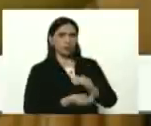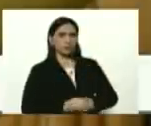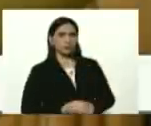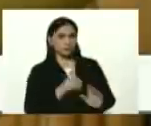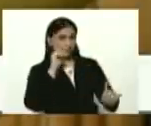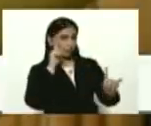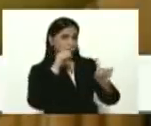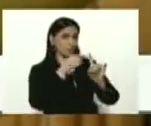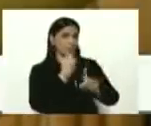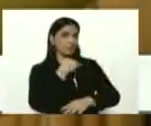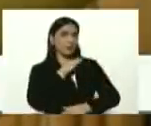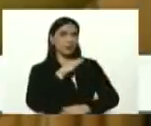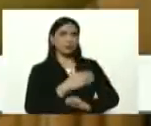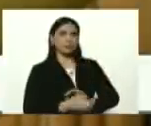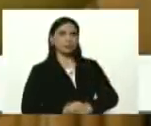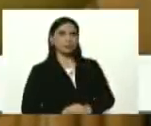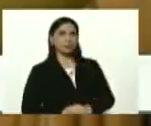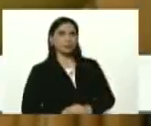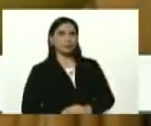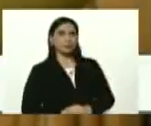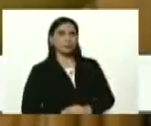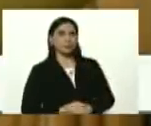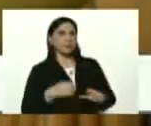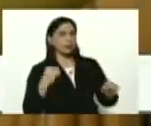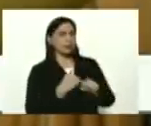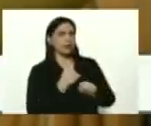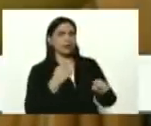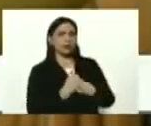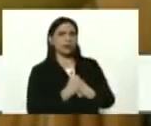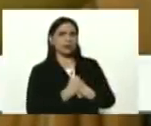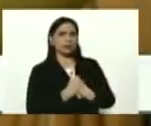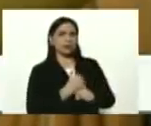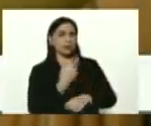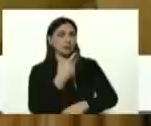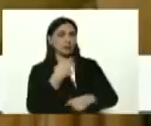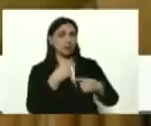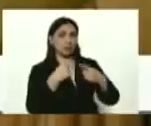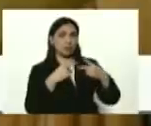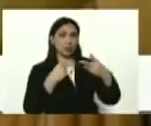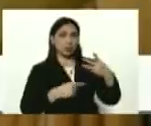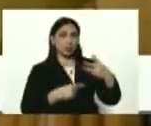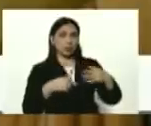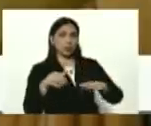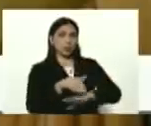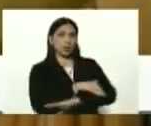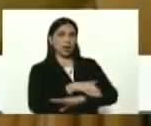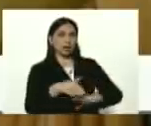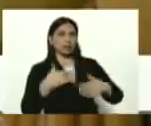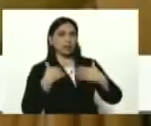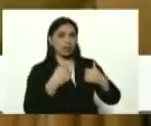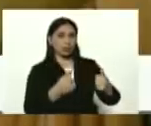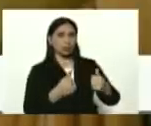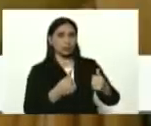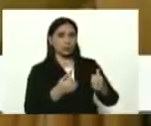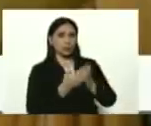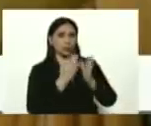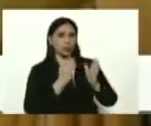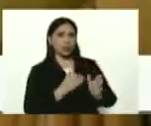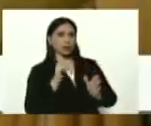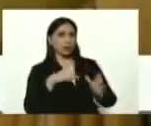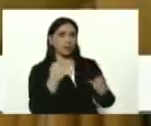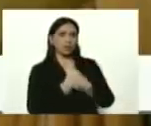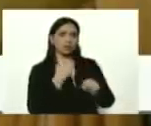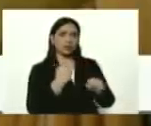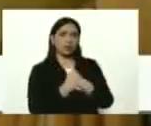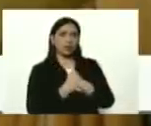marco de la pandemia. Trabajamos 3 cosas, la escuela de calle, la salud natural, y estamos trabajando